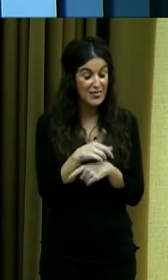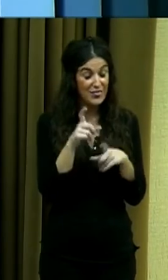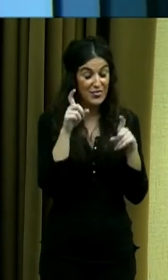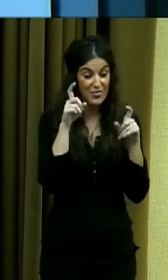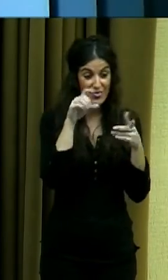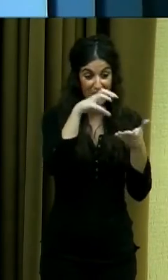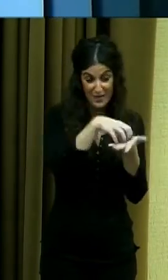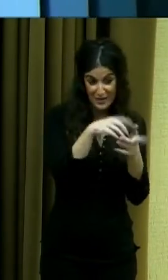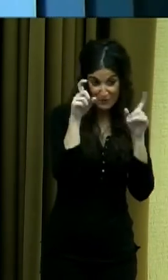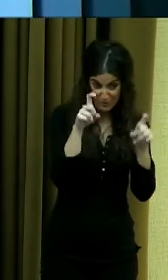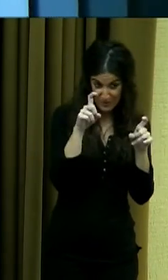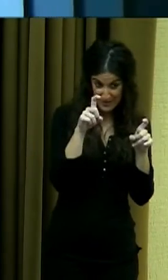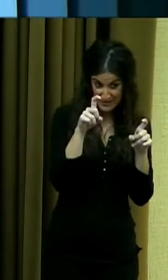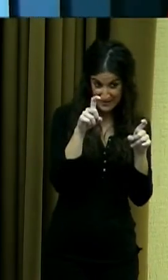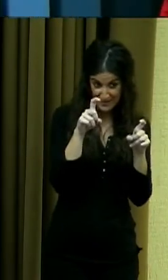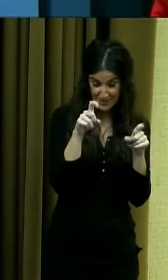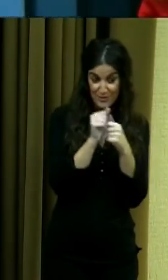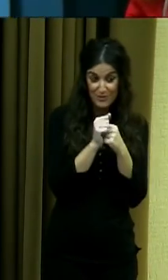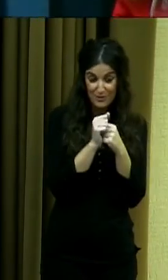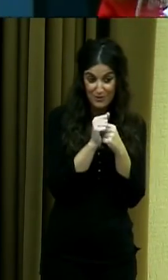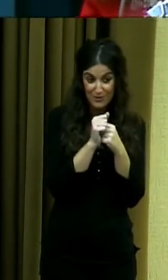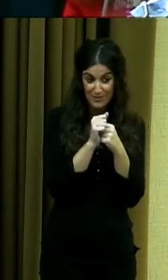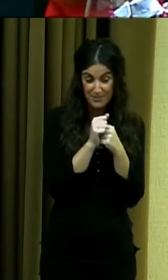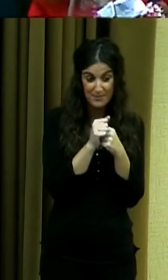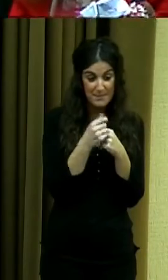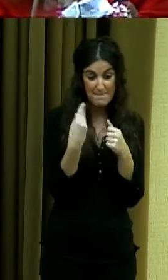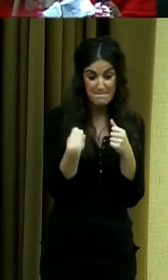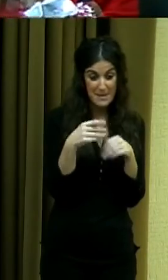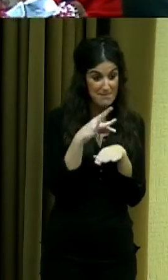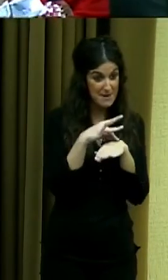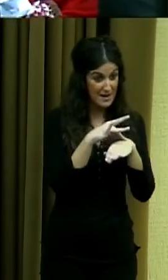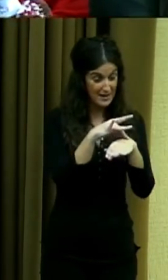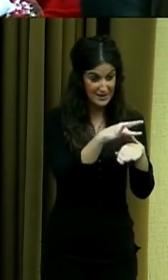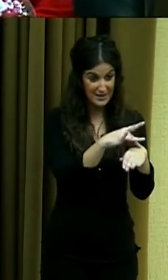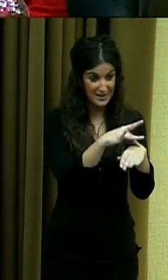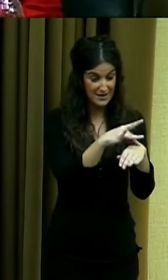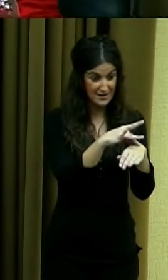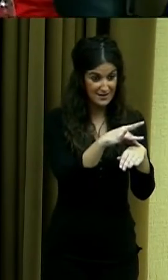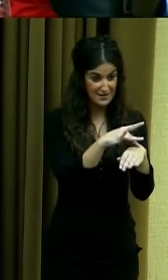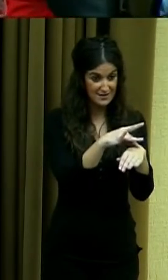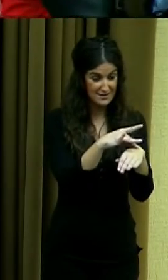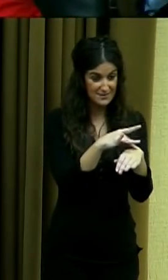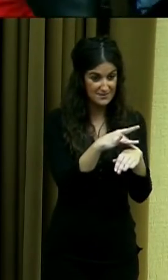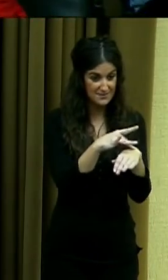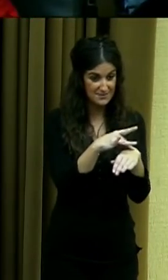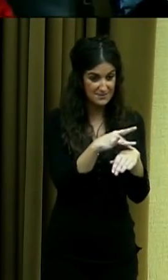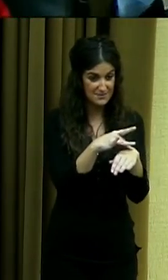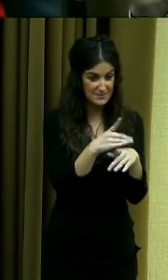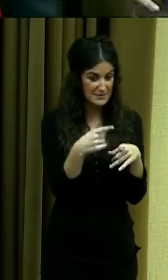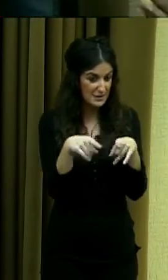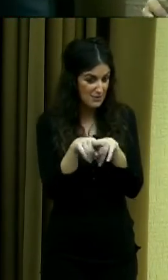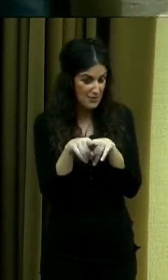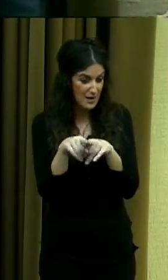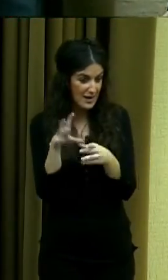educativo, pues tienen las mismas guías para hacer, o sea, que desde el centro